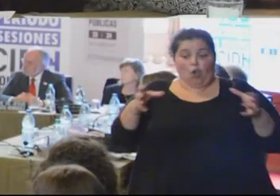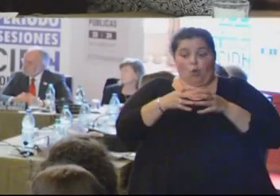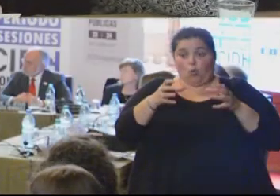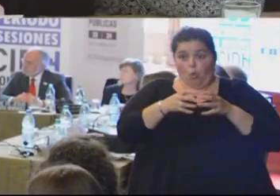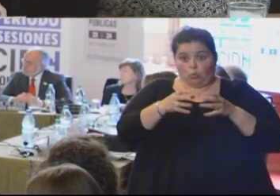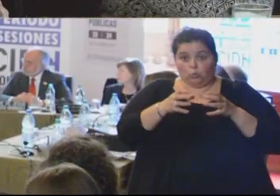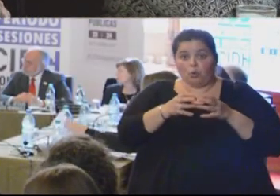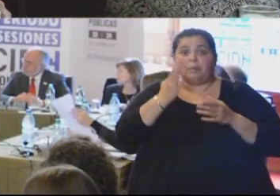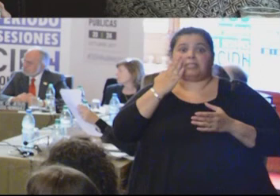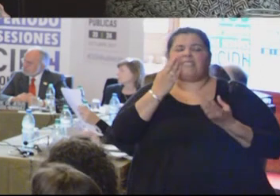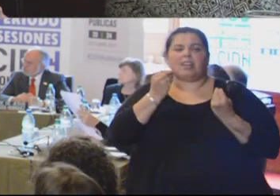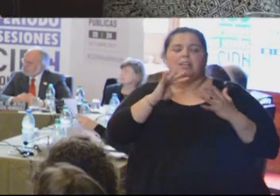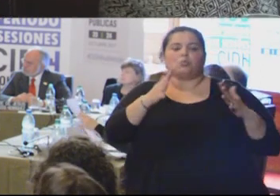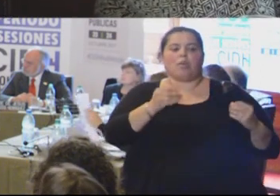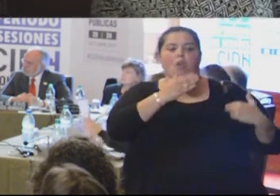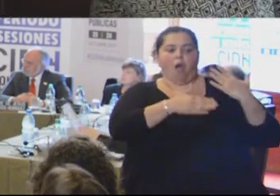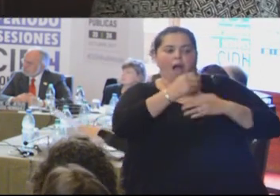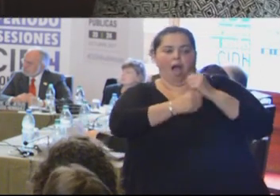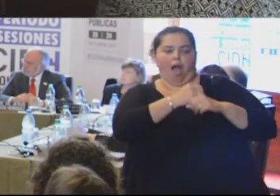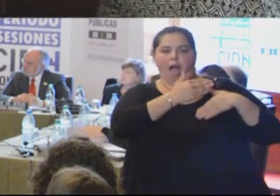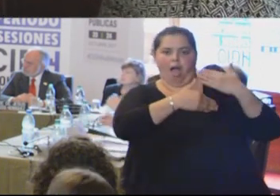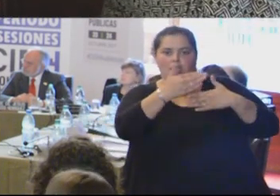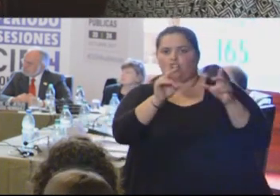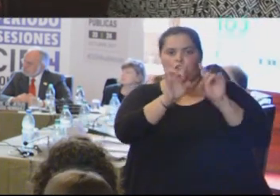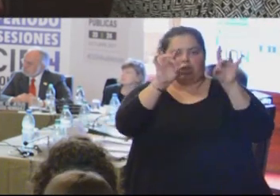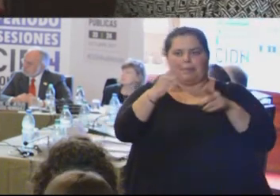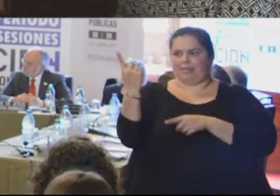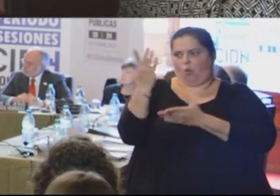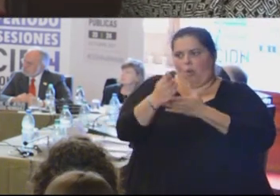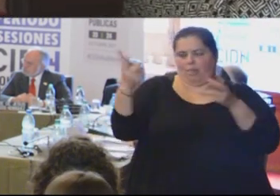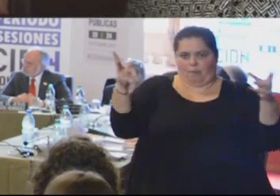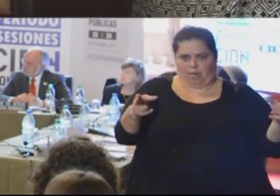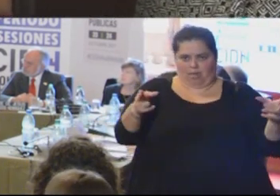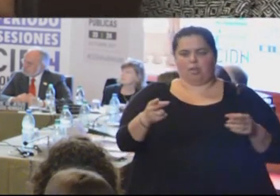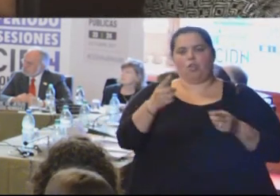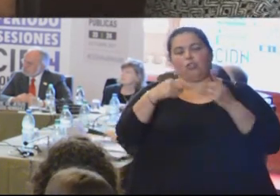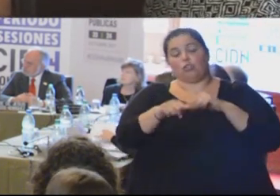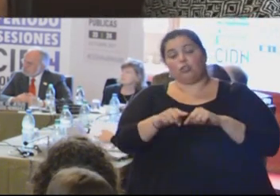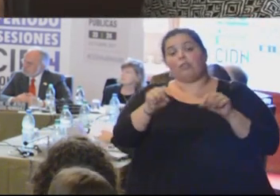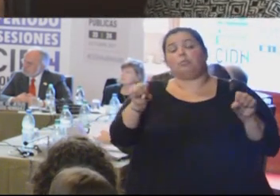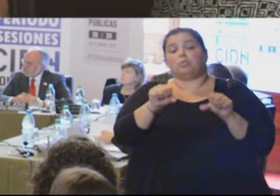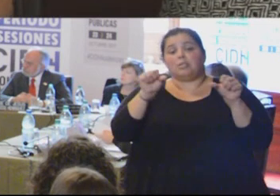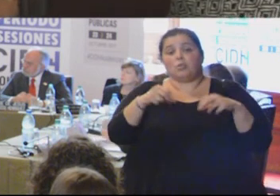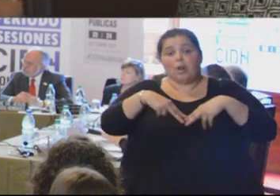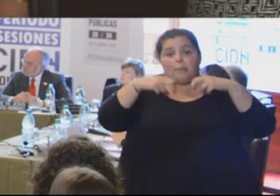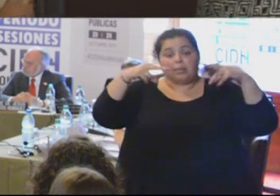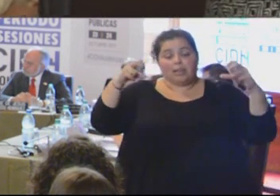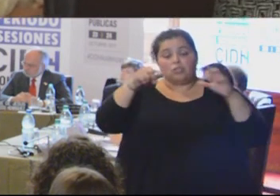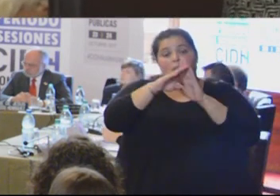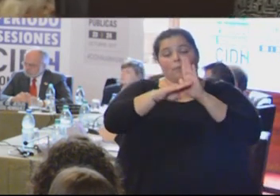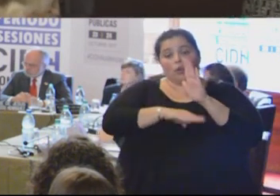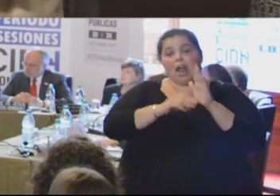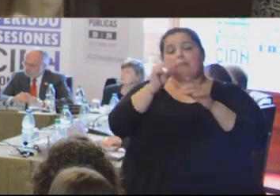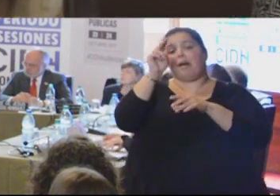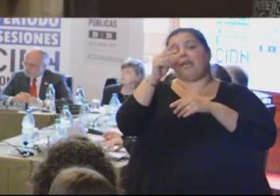ocurrido estos años no solamente en el último periodo y nos valdremos para ello de una investigación del programa somos defensores que conoce